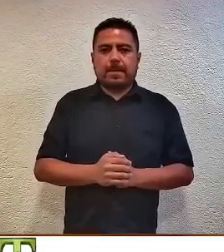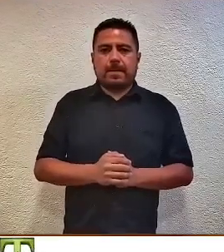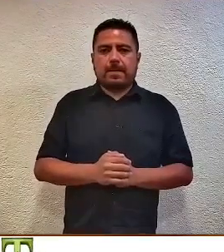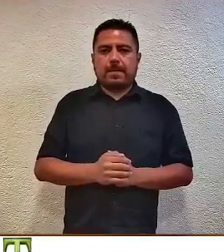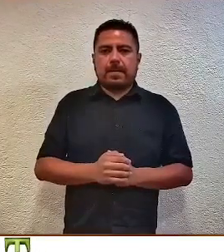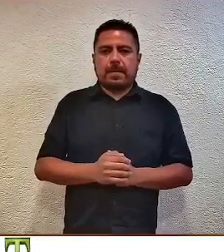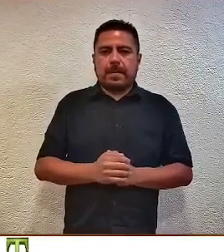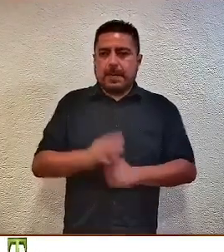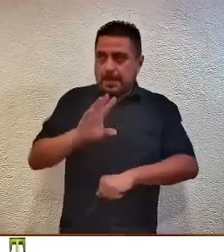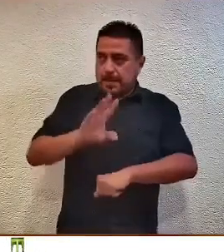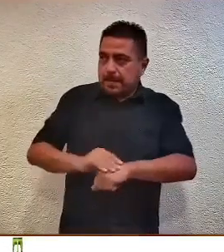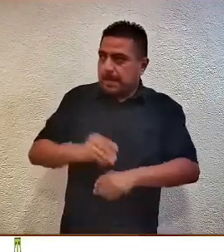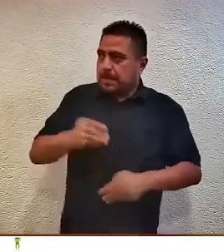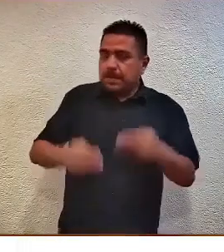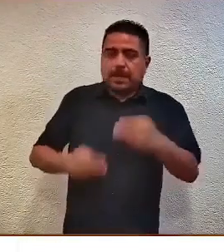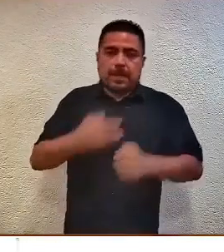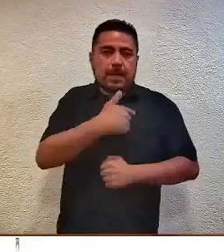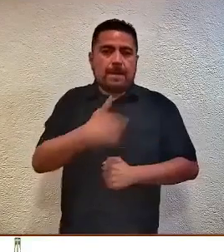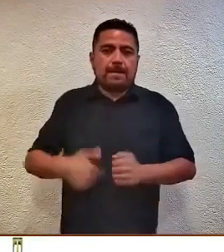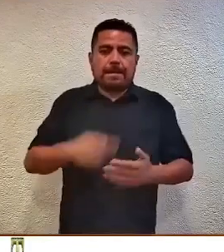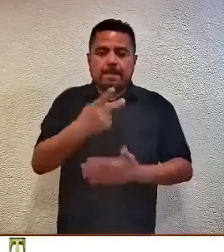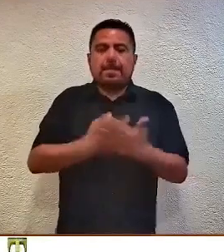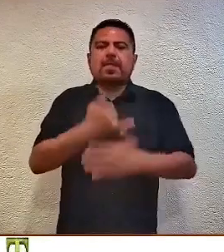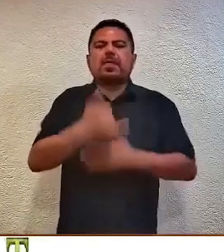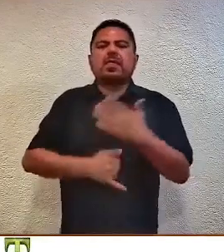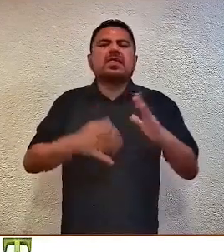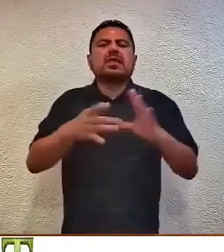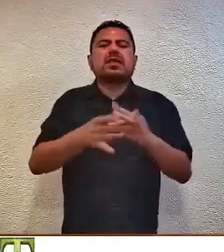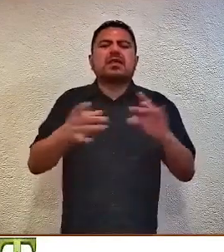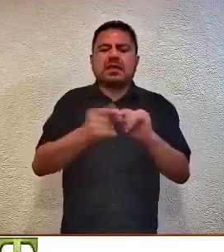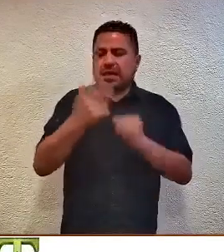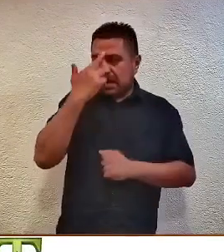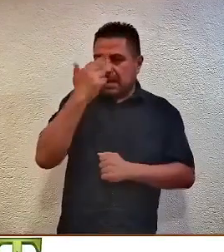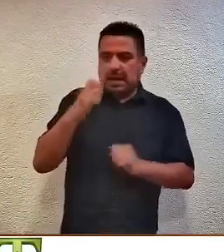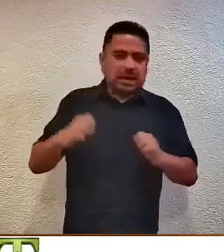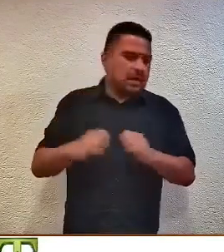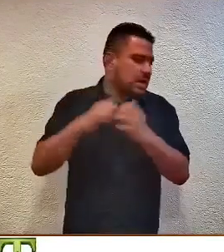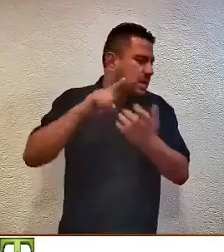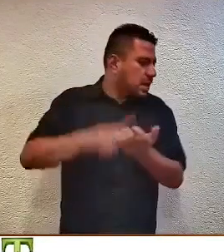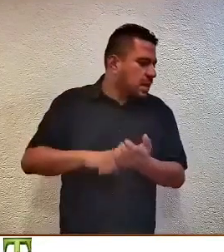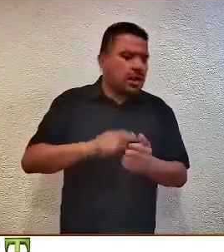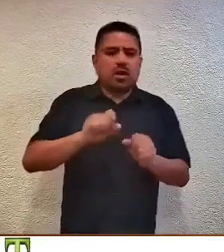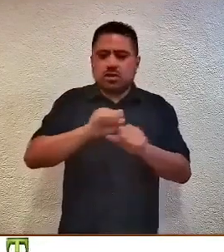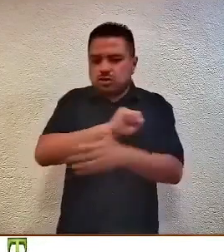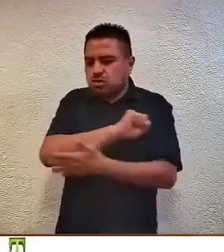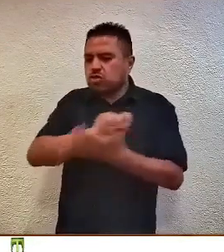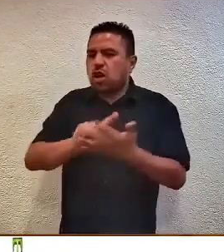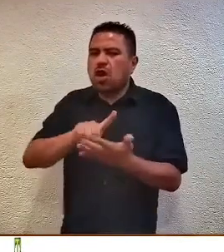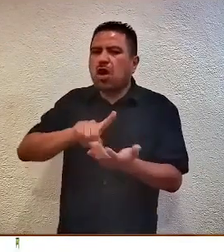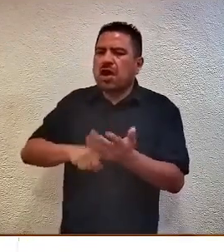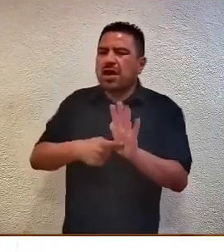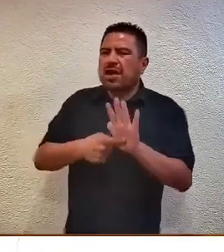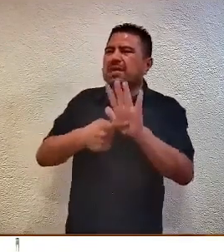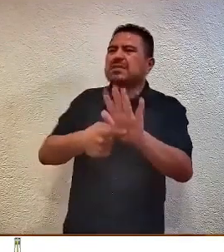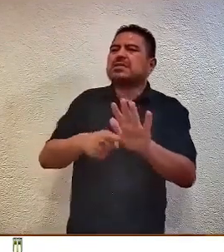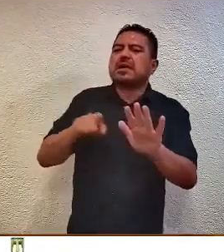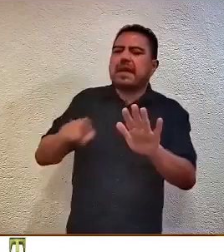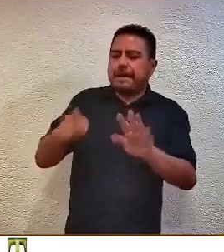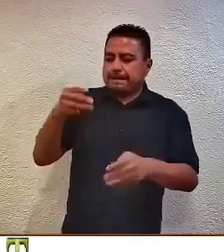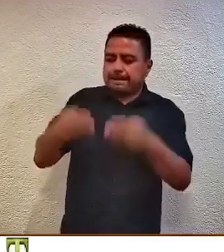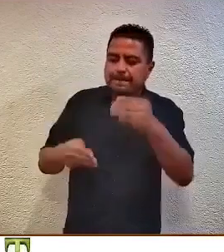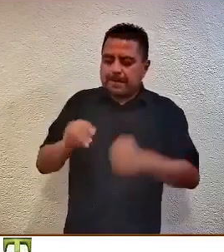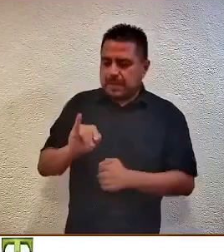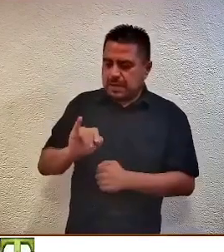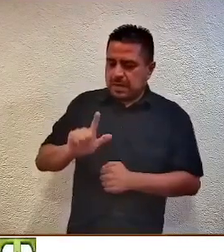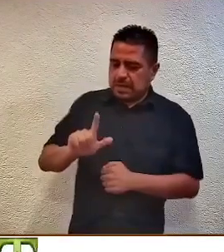Con su autorización, magistrada presidenta, el proyecto de la cuenta es el relativo a la resolución incidental recaída a la solicitud de excusa presentada por la magistrada Hilda